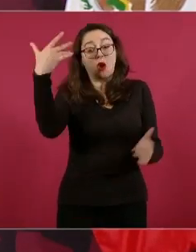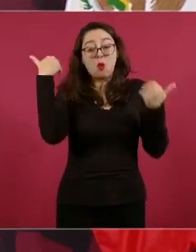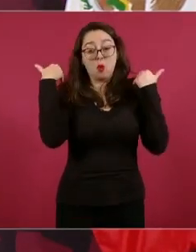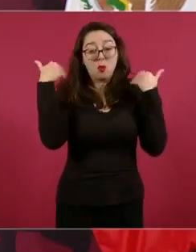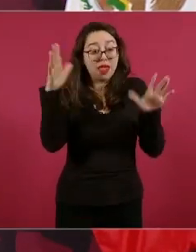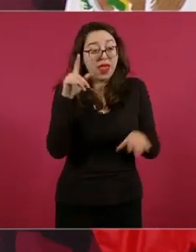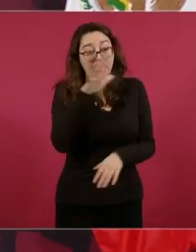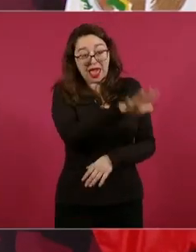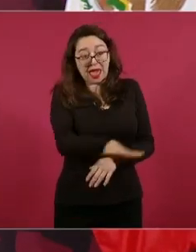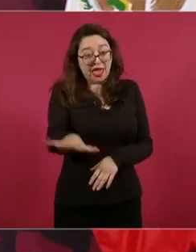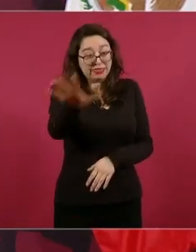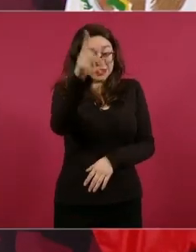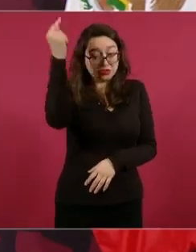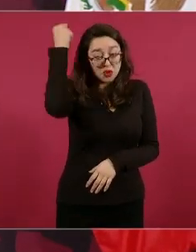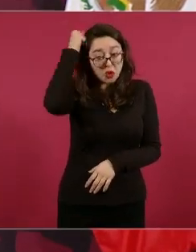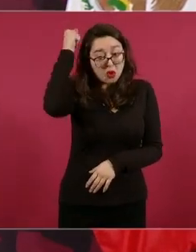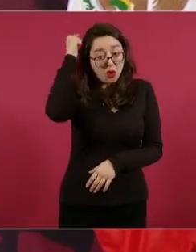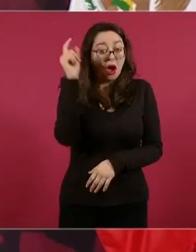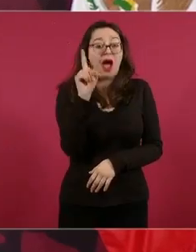Bueno,